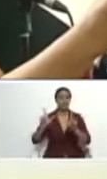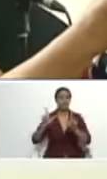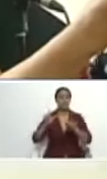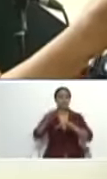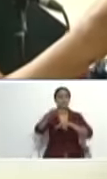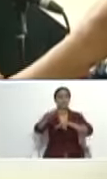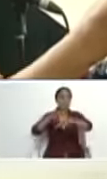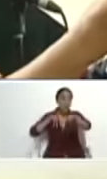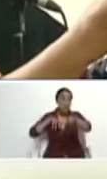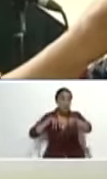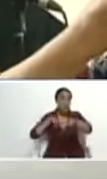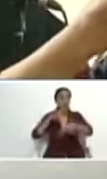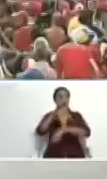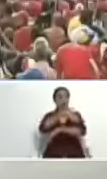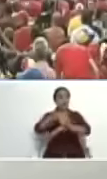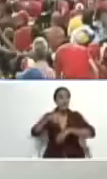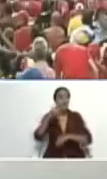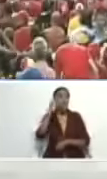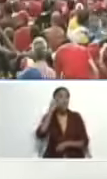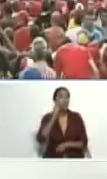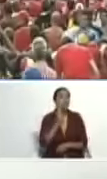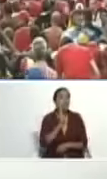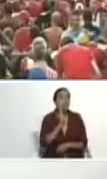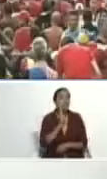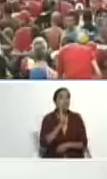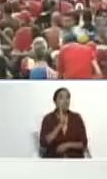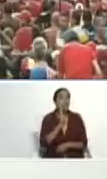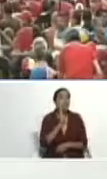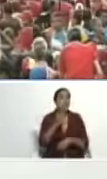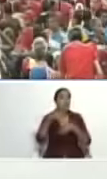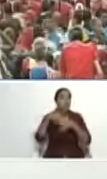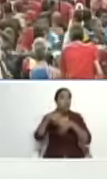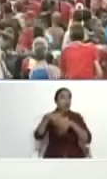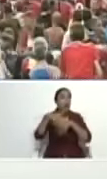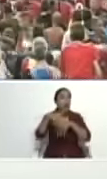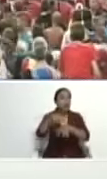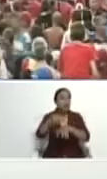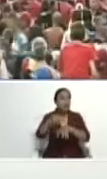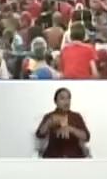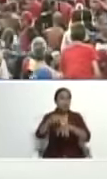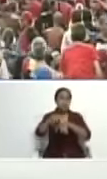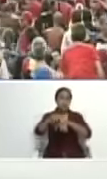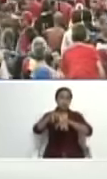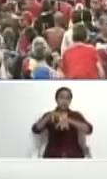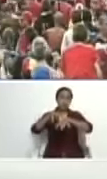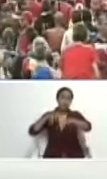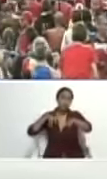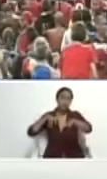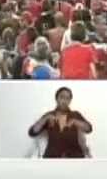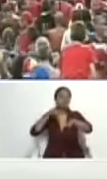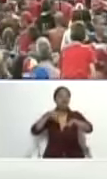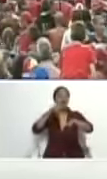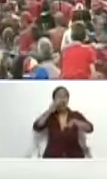punta. Hasta ese día era la marcha más grande que habíamos hecho. La superamos ahora en el 2014.